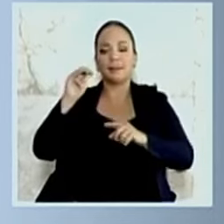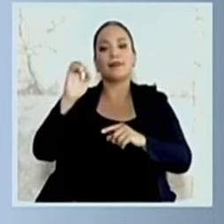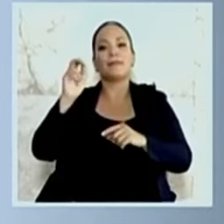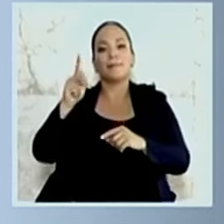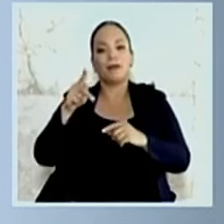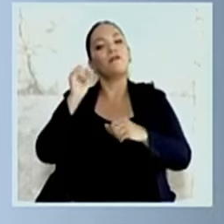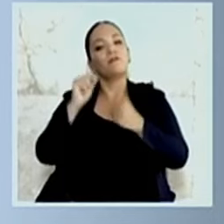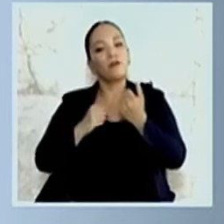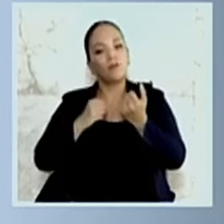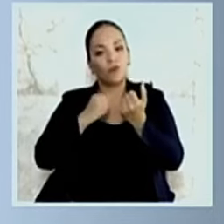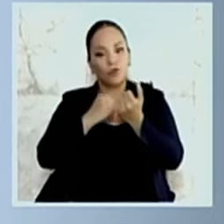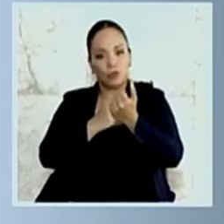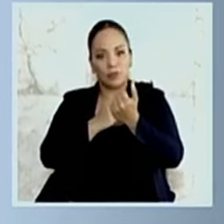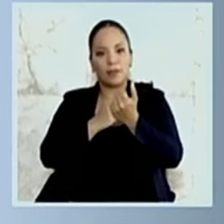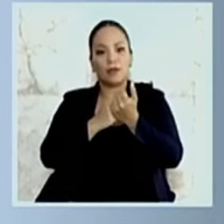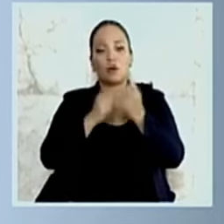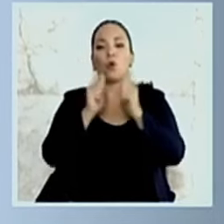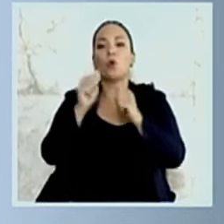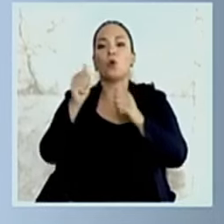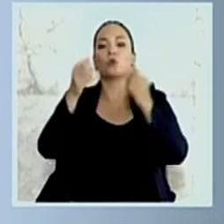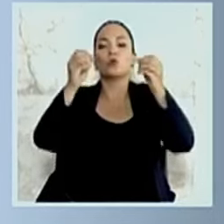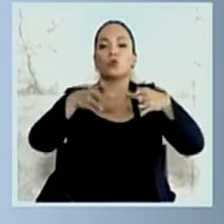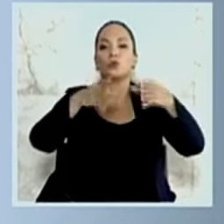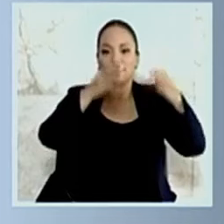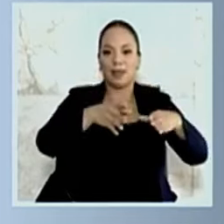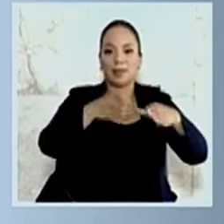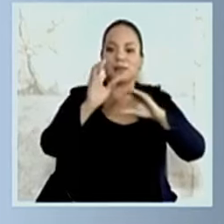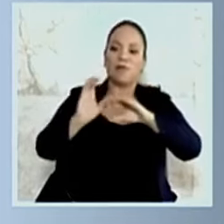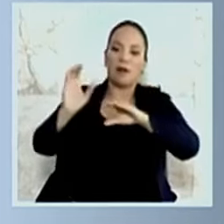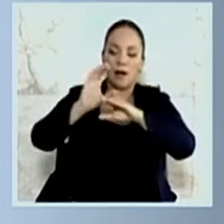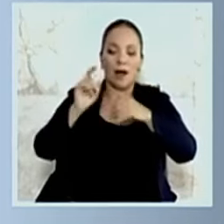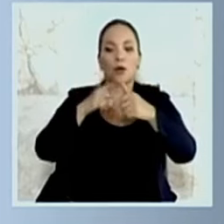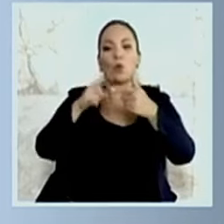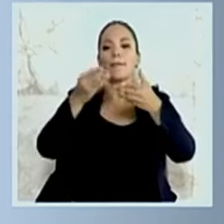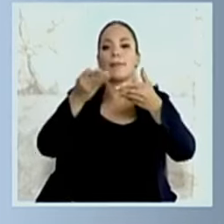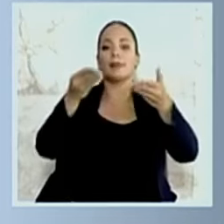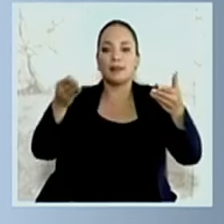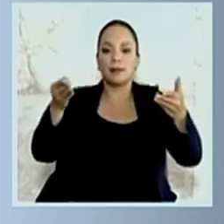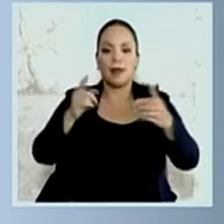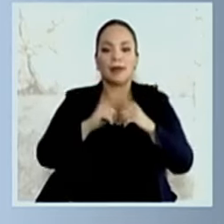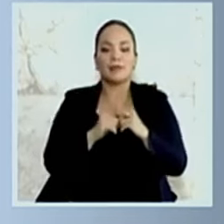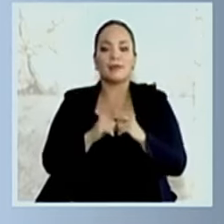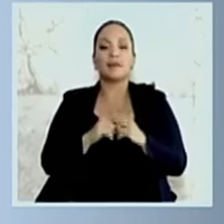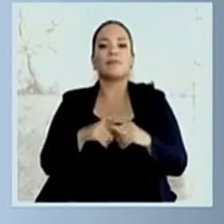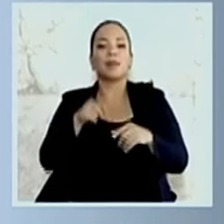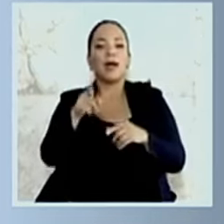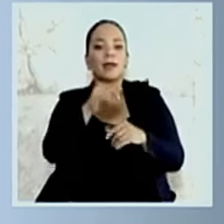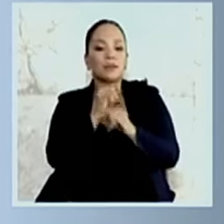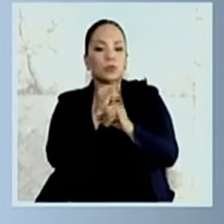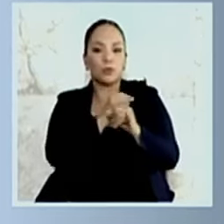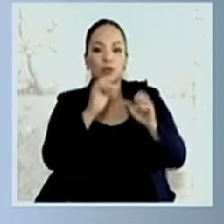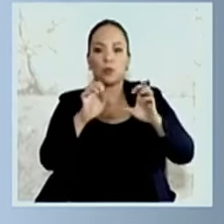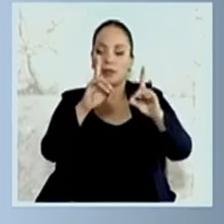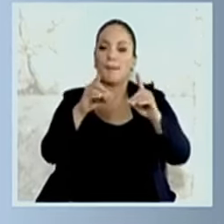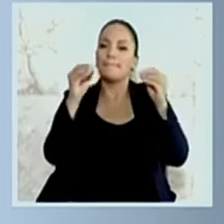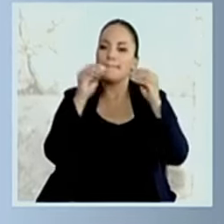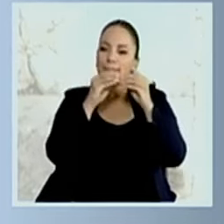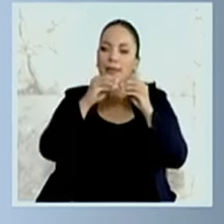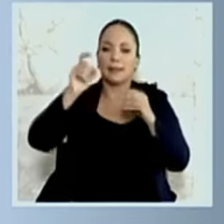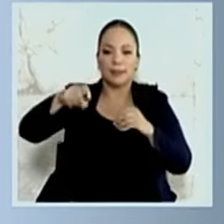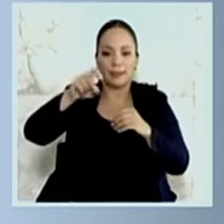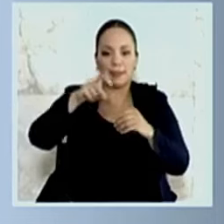plan de ejecución del aula. Este año lo sistematizamos para poder nosotros desde el MEP